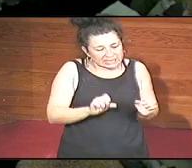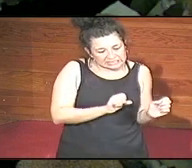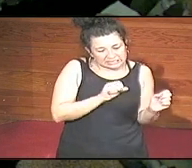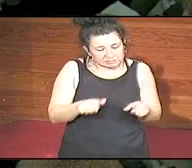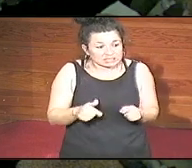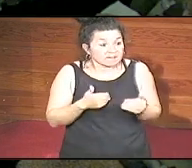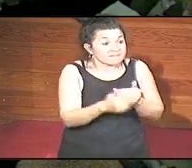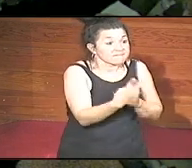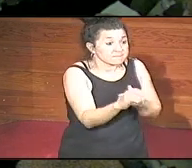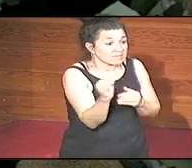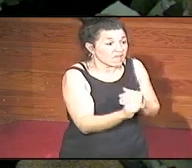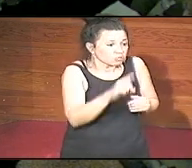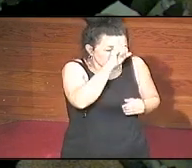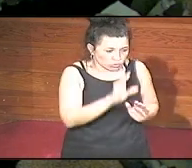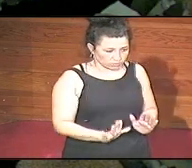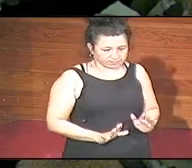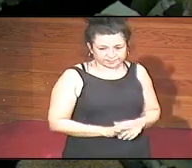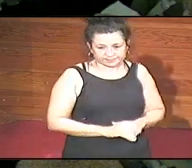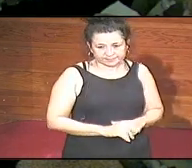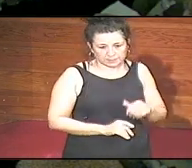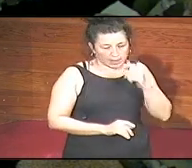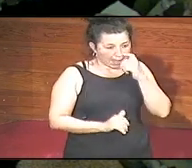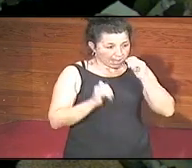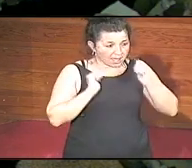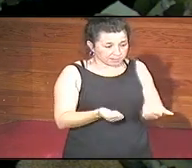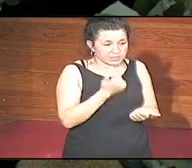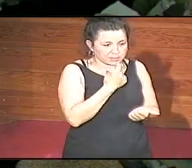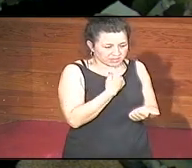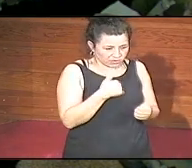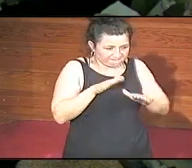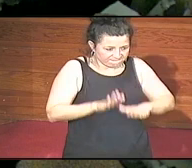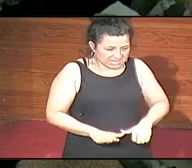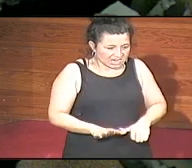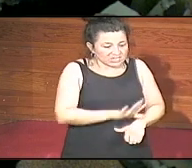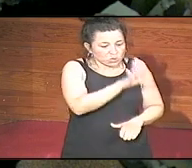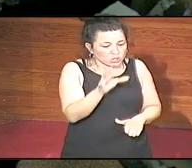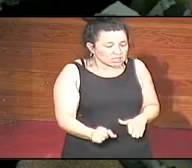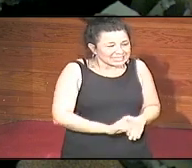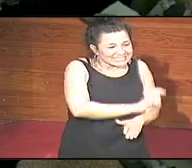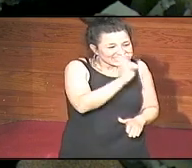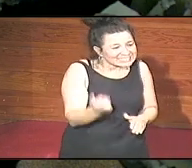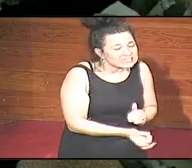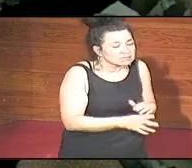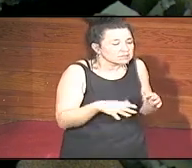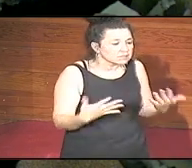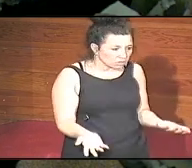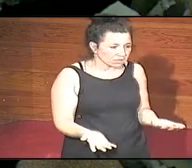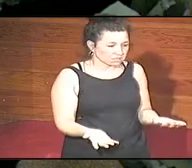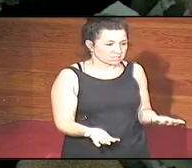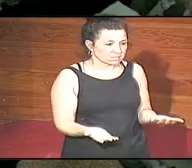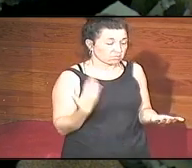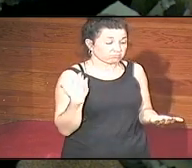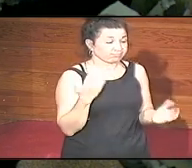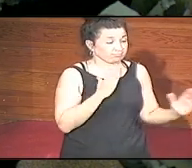estaremos en 20 años sí que es verdad decía al principio y me voy a ser fiel a eso que es un continente muy diverso y eso significa que como pasó en los años